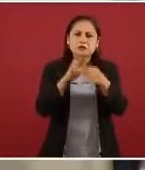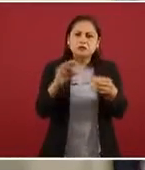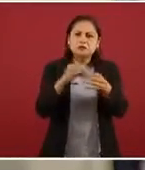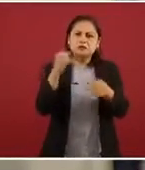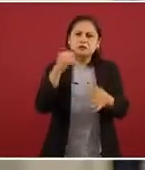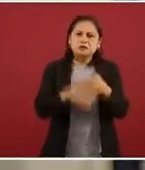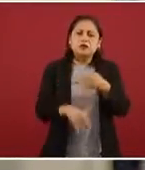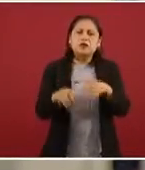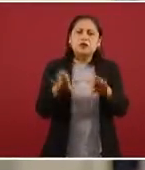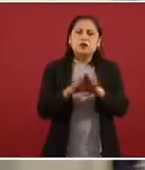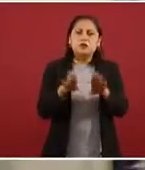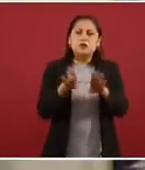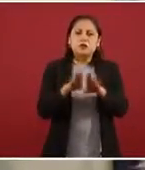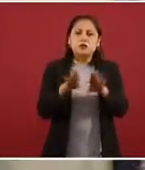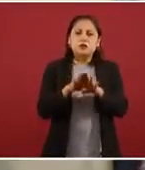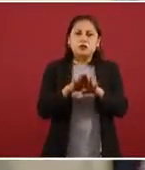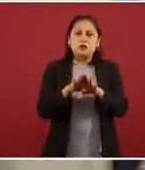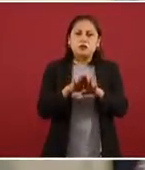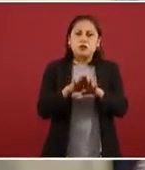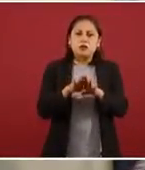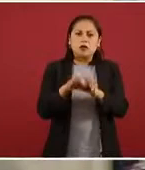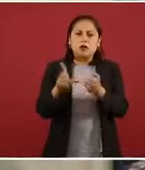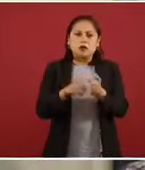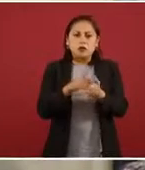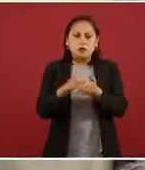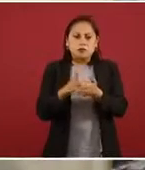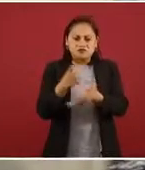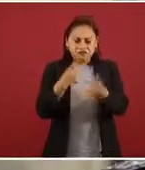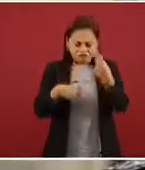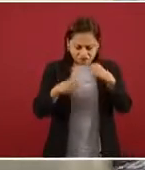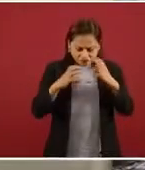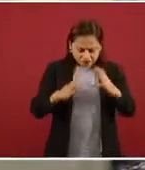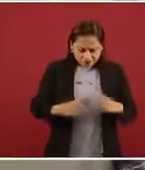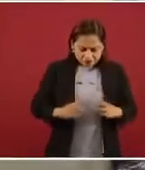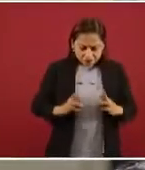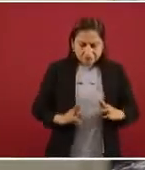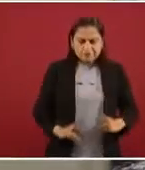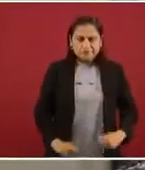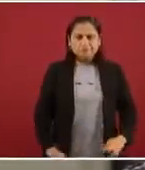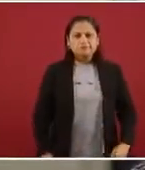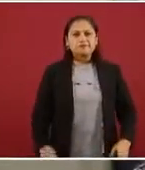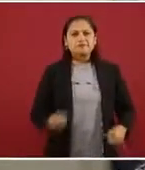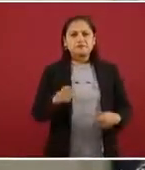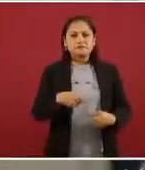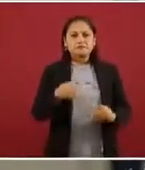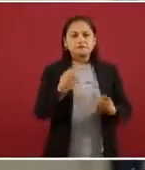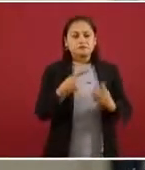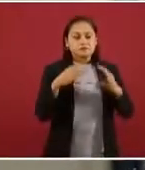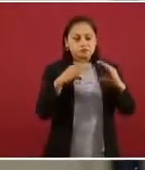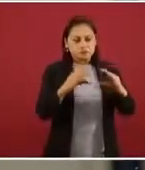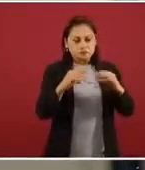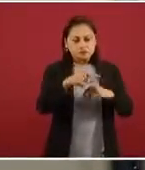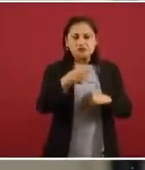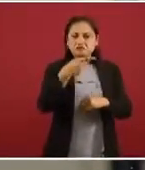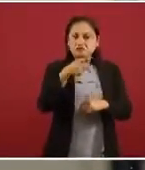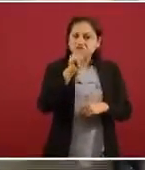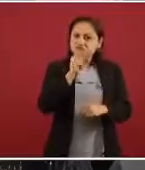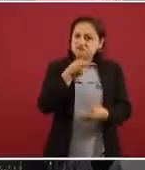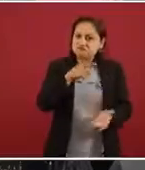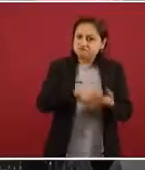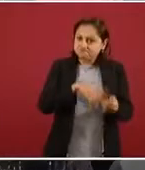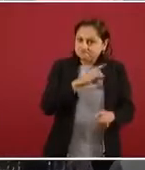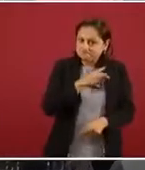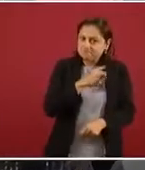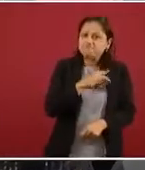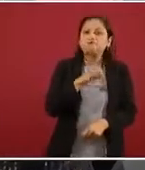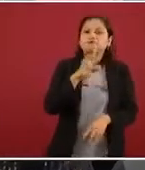a entrar a las semejantes cosas, sino por vocación y convencimiento, el temor, el miedo también hace su efecto, señor presidente. Sí, gracias.